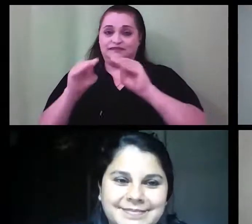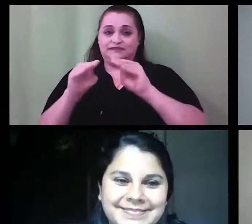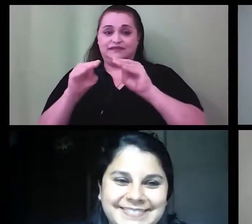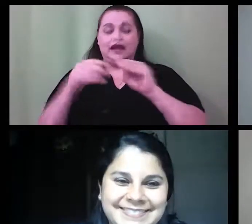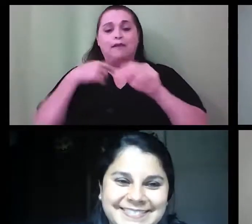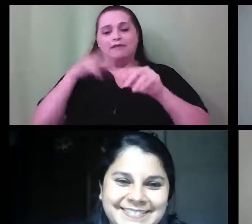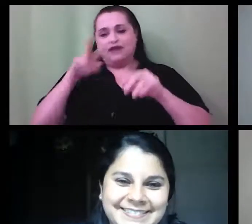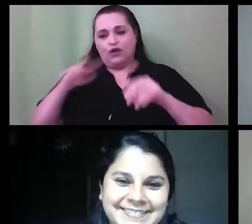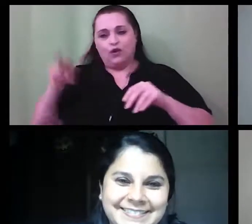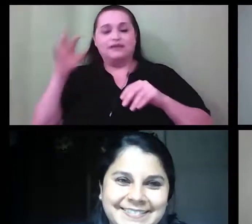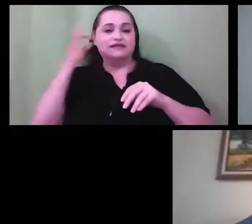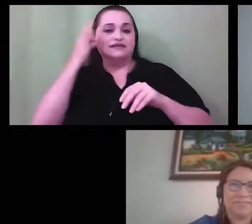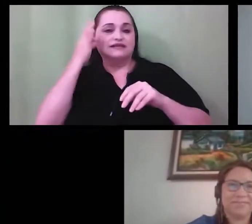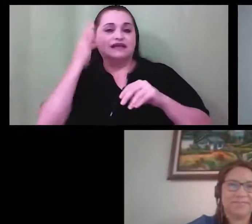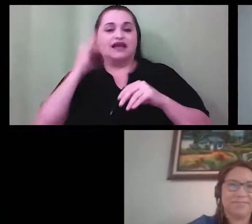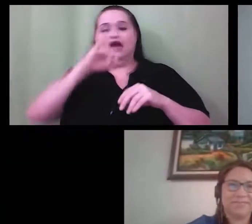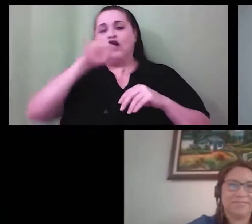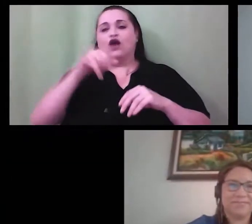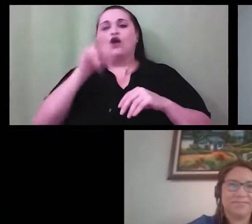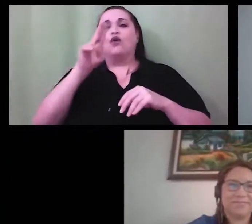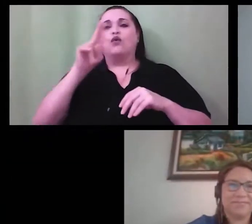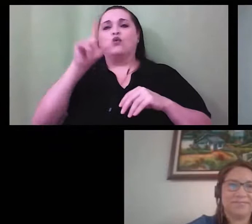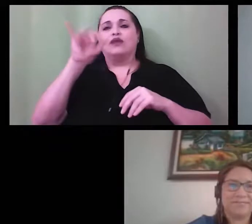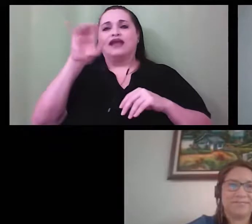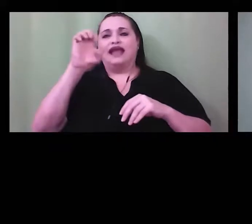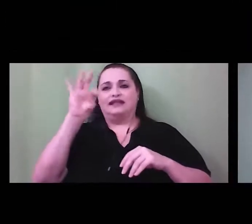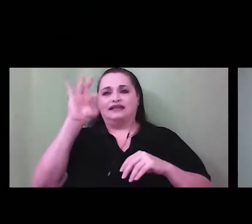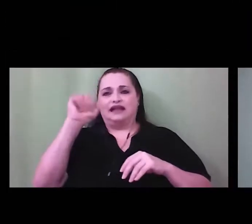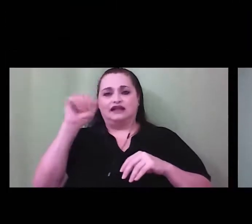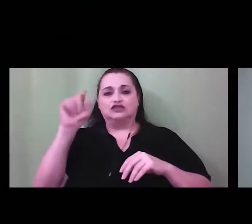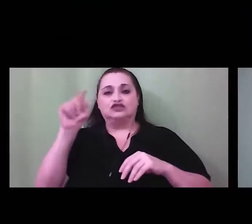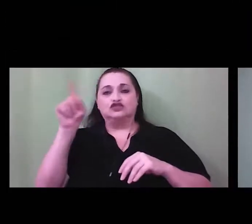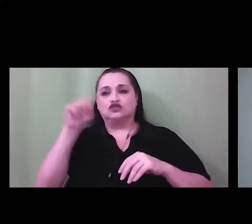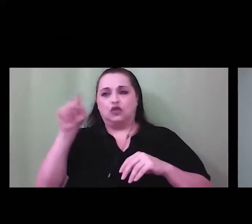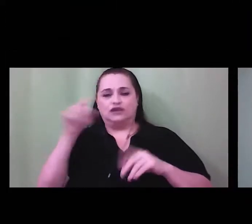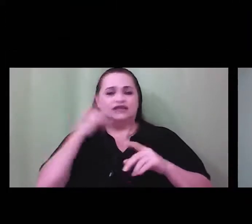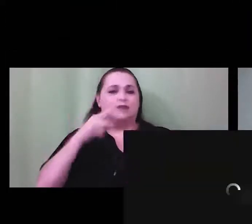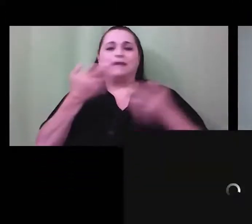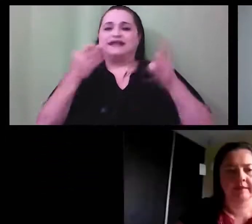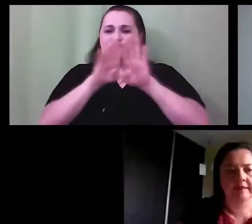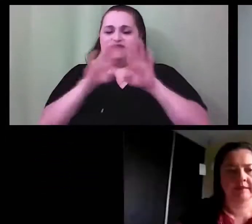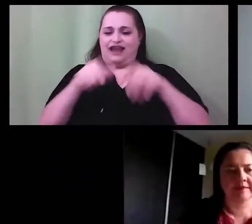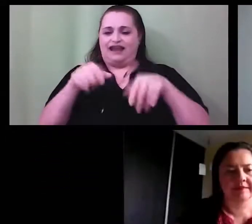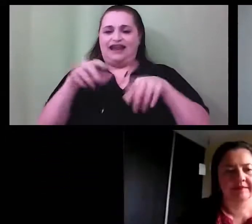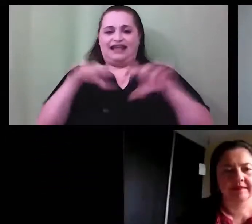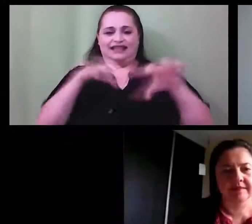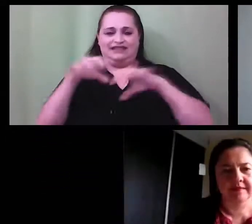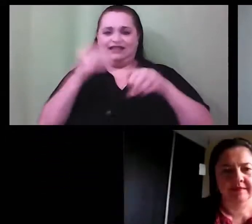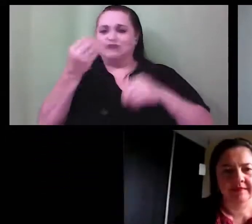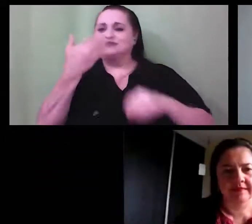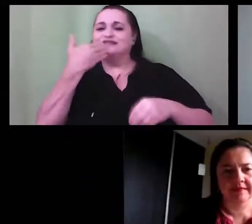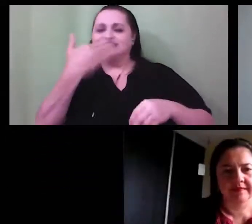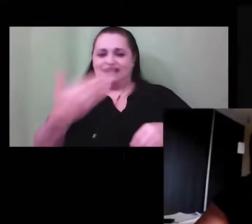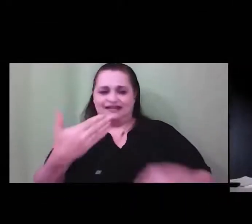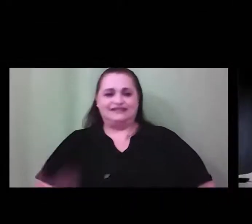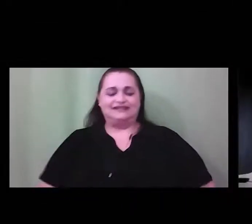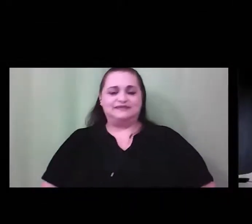mi compañera Julieta Solórzano para que realice el debido cierre. Muchas gracias.